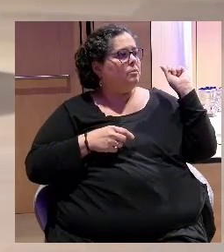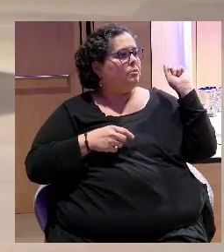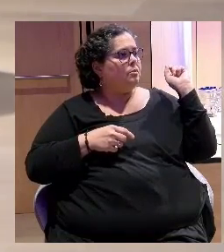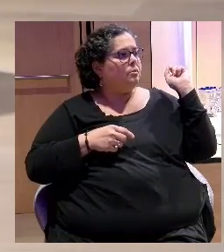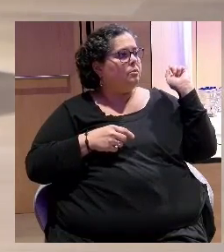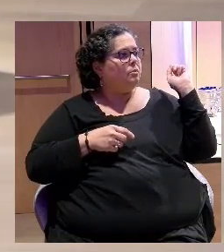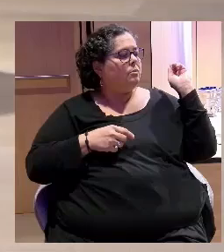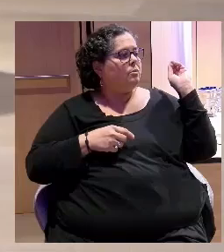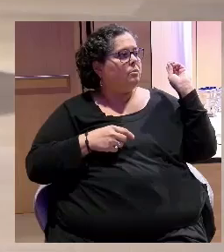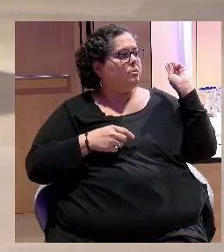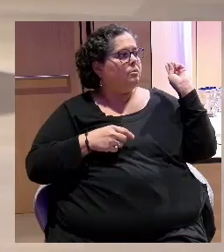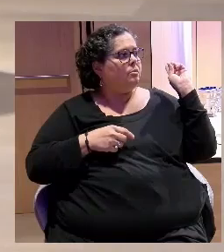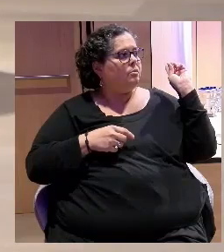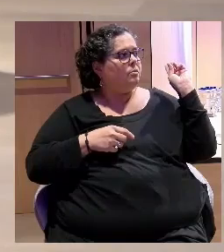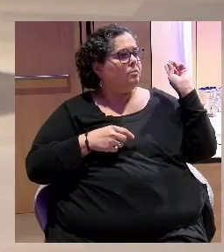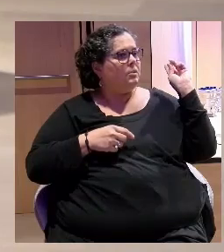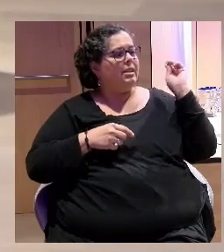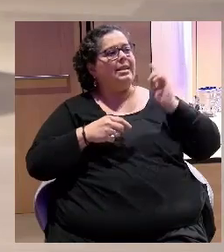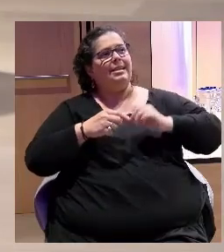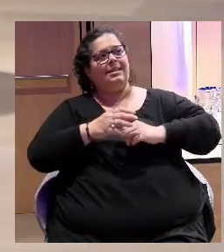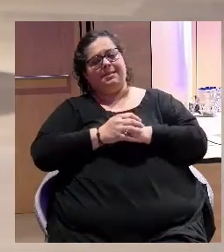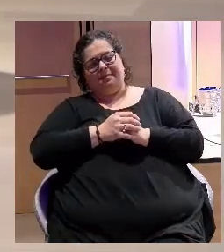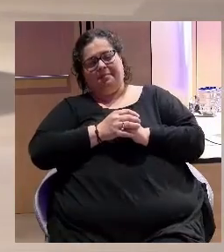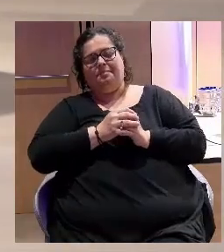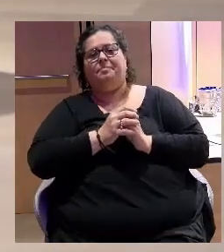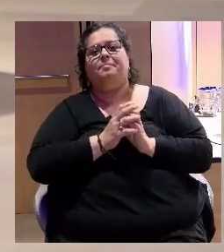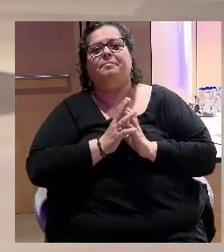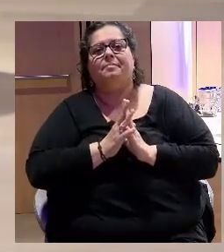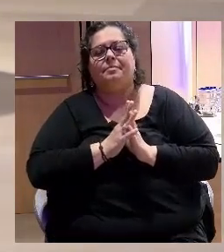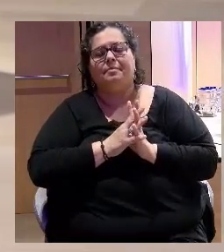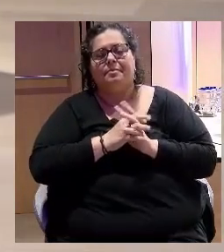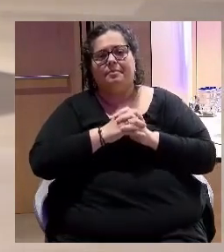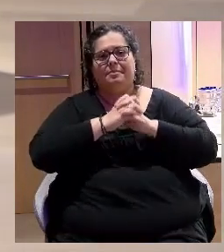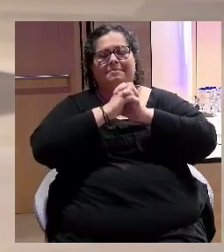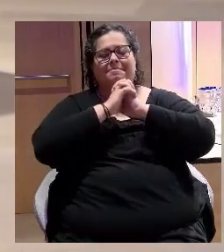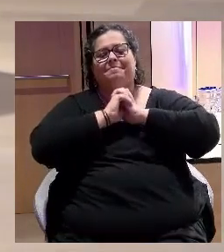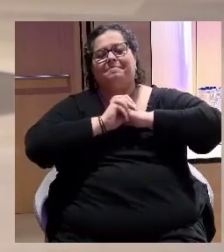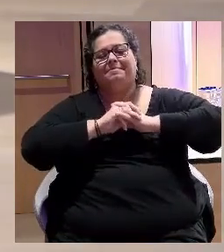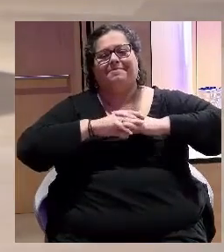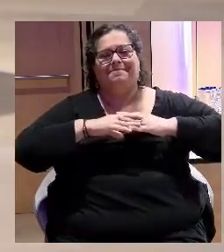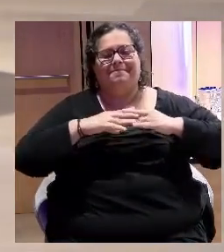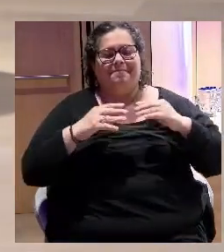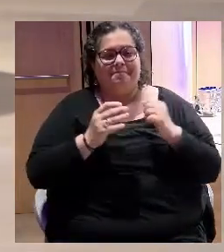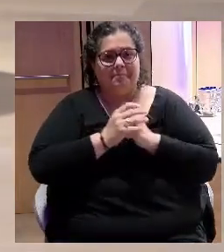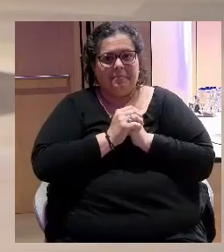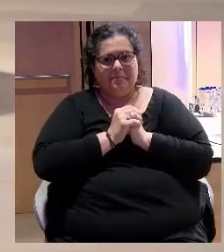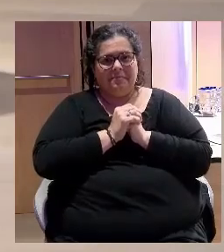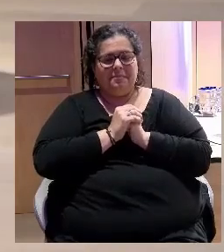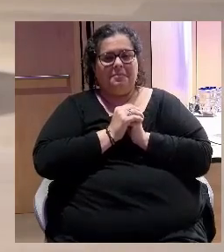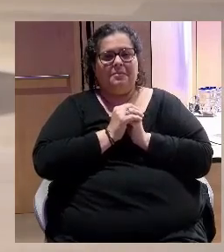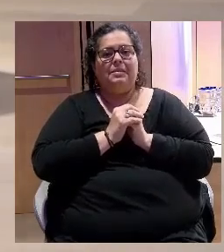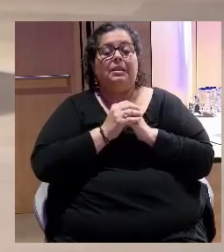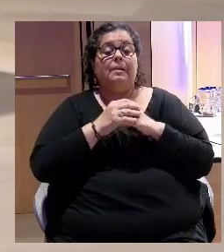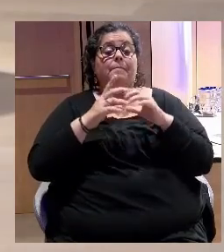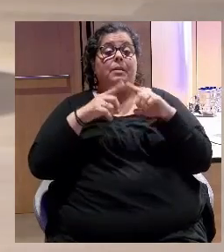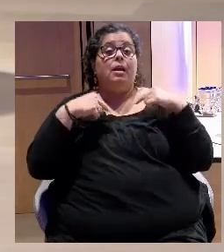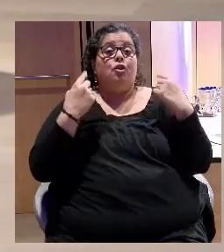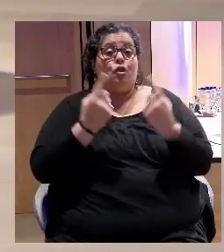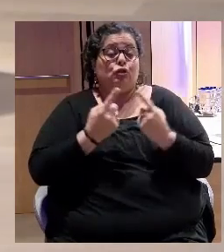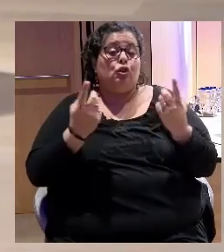puedes acercarte... Ya, a lo mejor, ¿no? Sí, pues falta práctica. Así que, bueno, nosotros